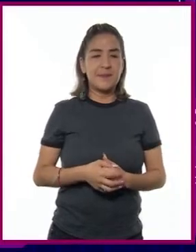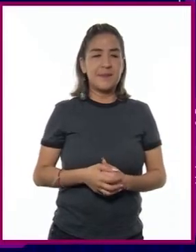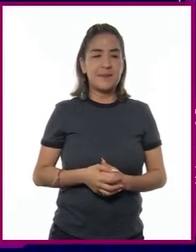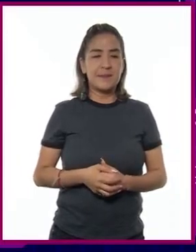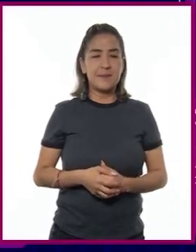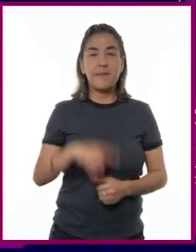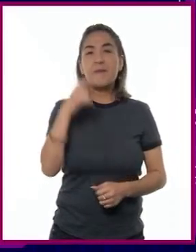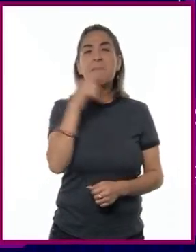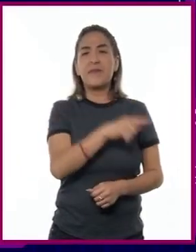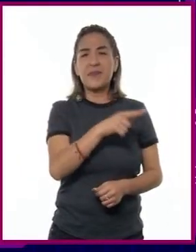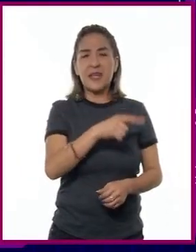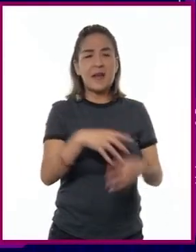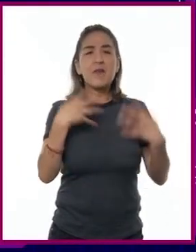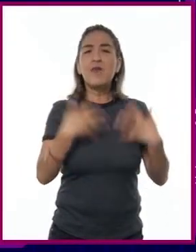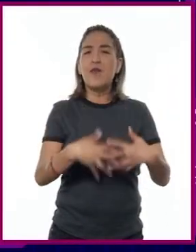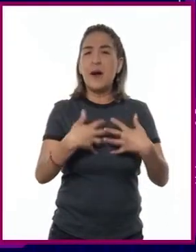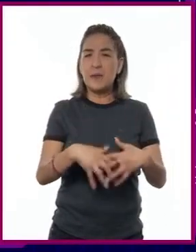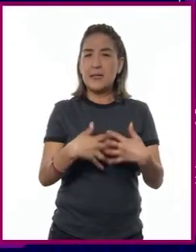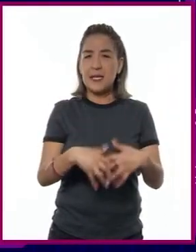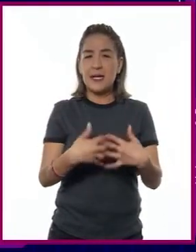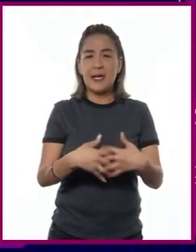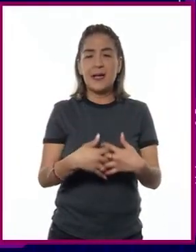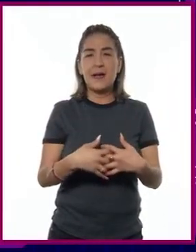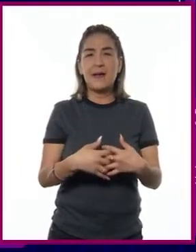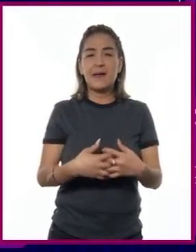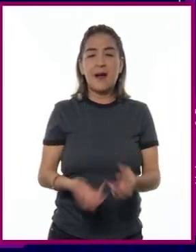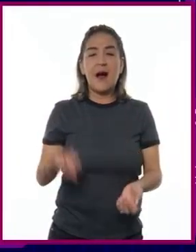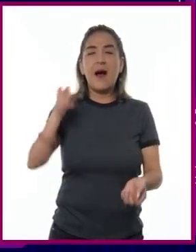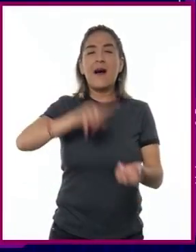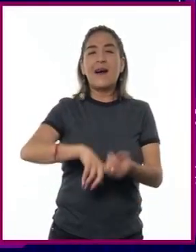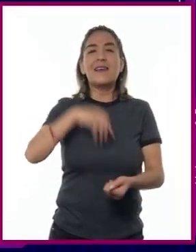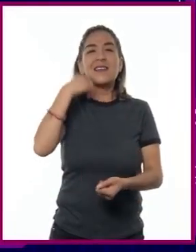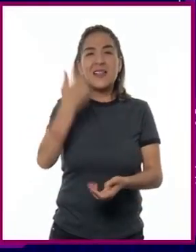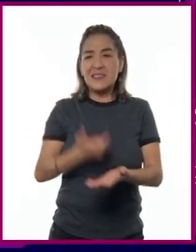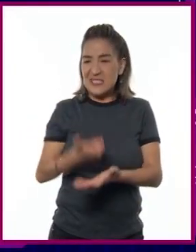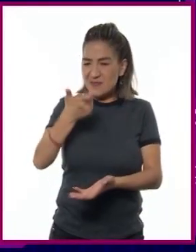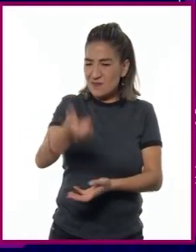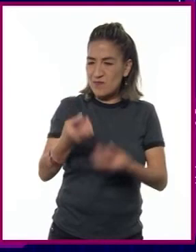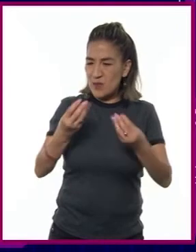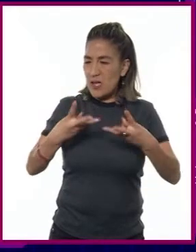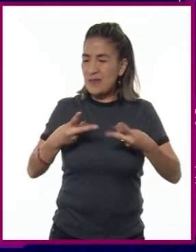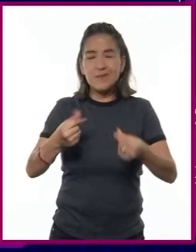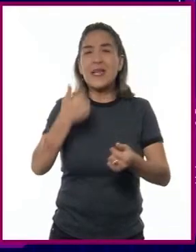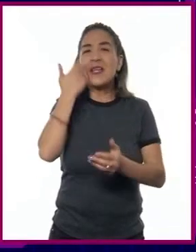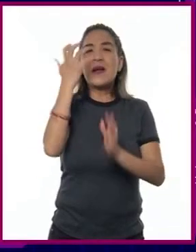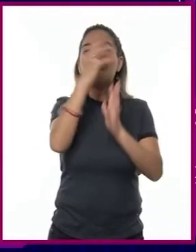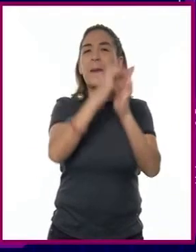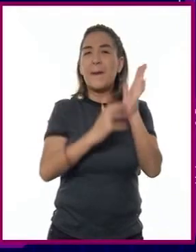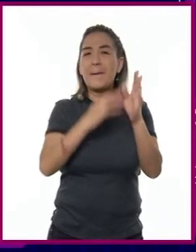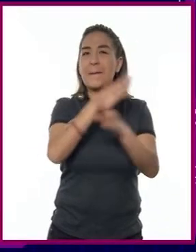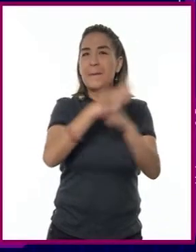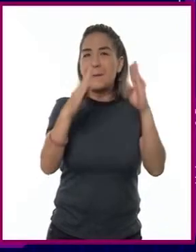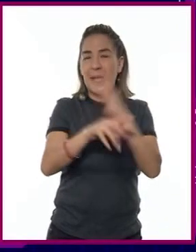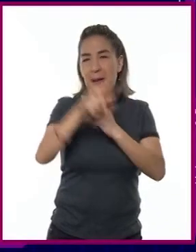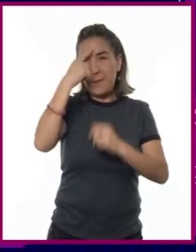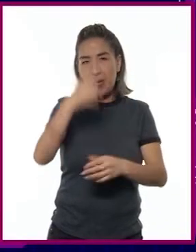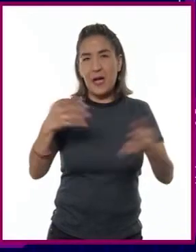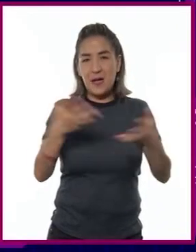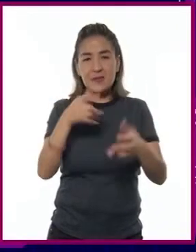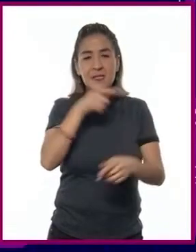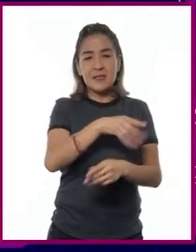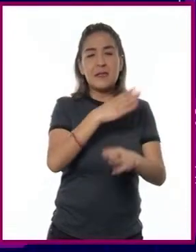una fábrica se quieren ahorrar costos en el material que se utiliza para construir un